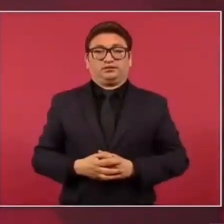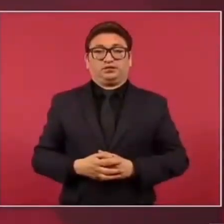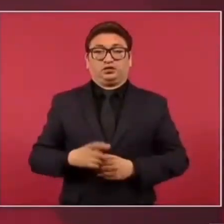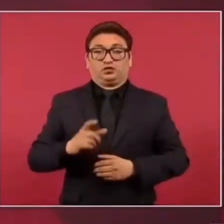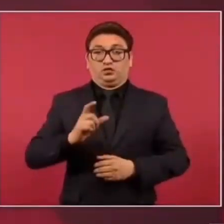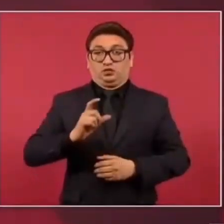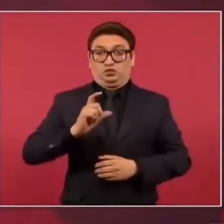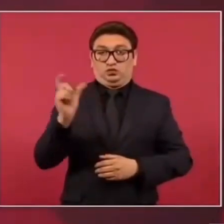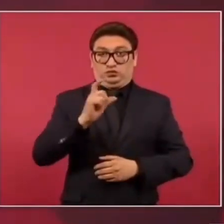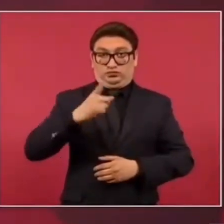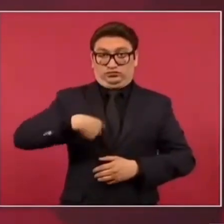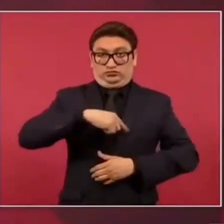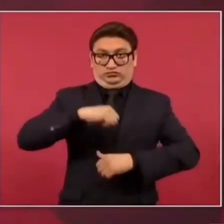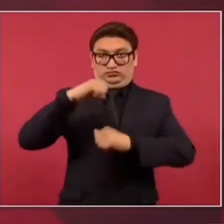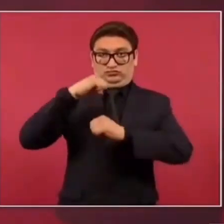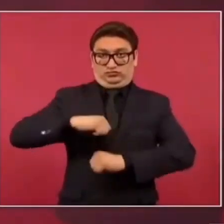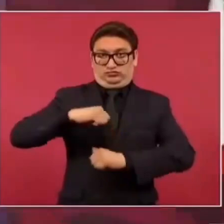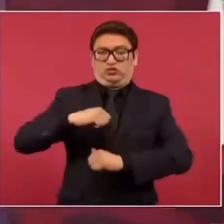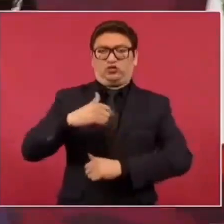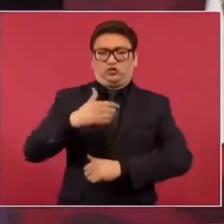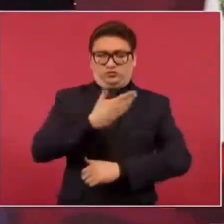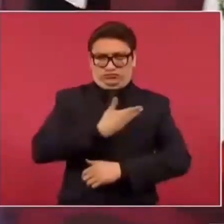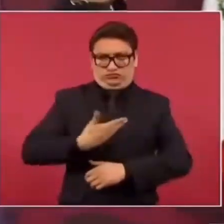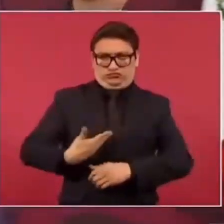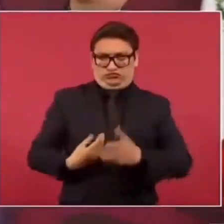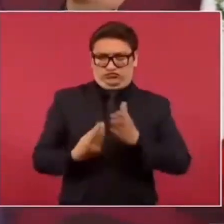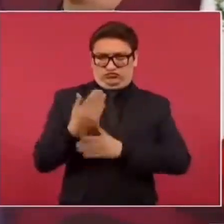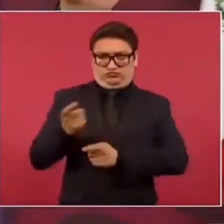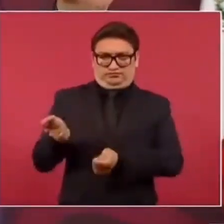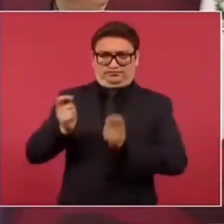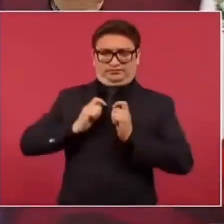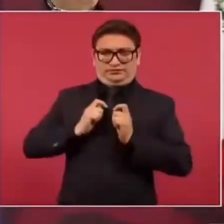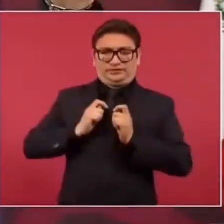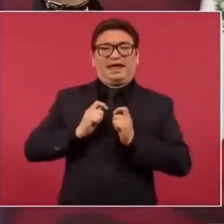asumimos el gobierno, las 6 refinerías